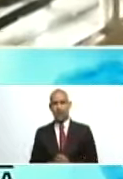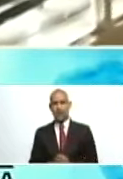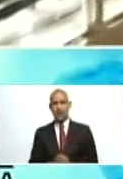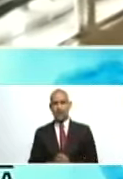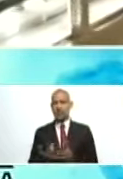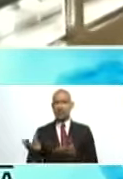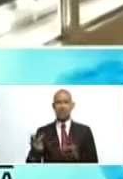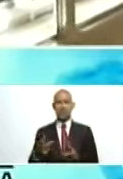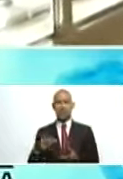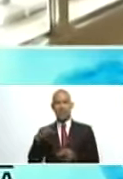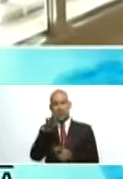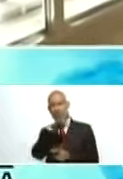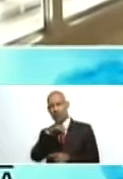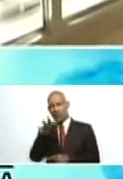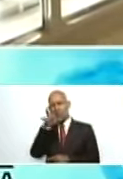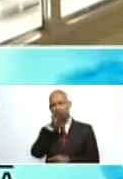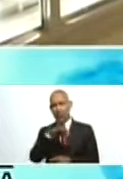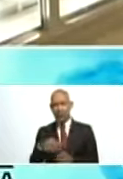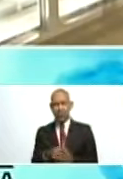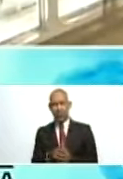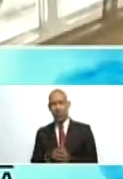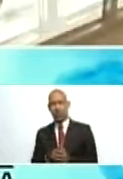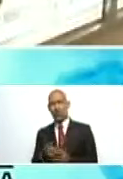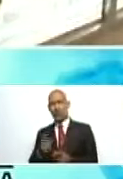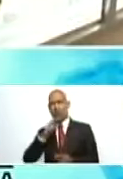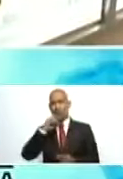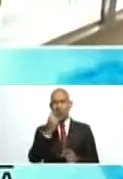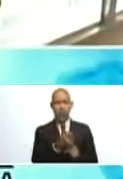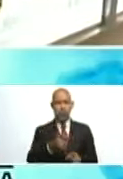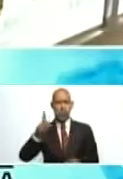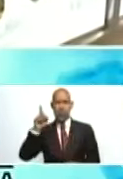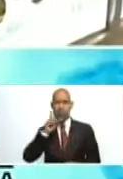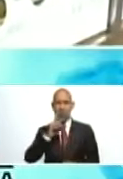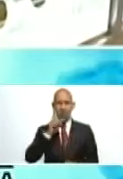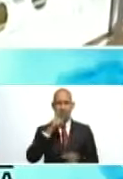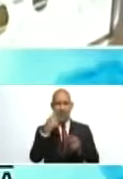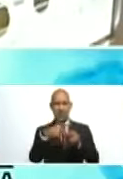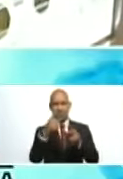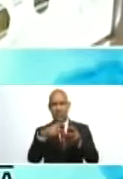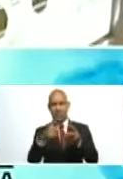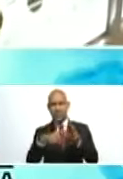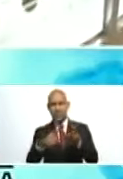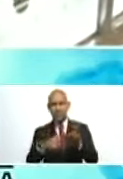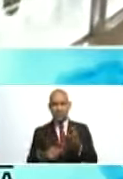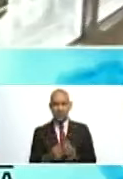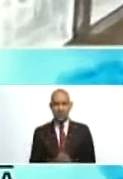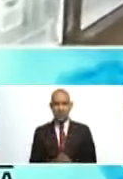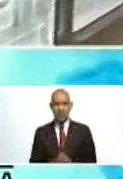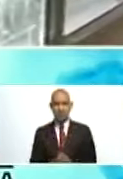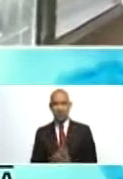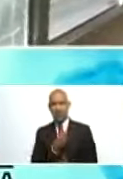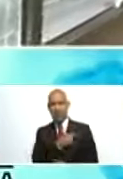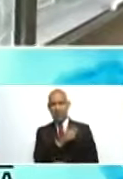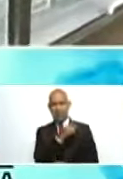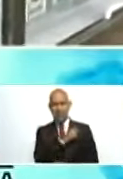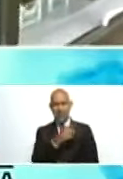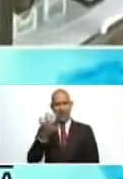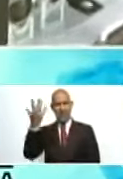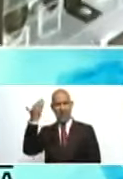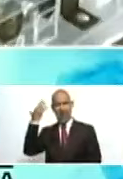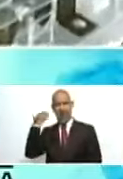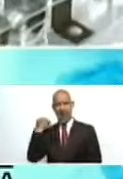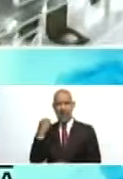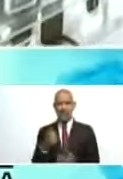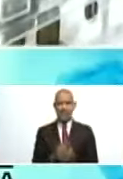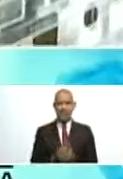enfrentando la manipulación, las acusaciones, las mentiras de las oligarquías que comenzaban a surgir y